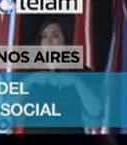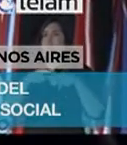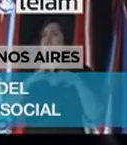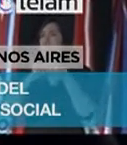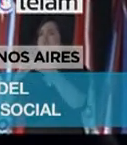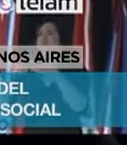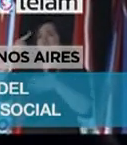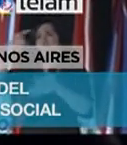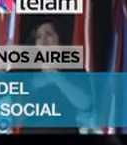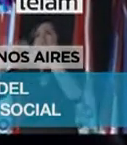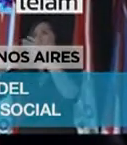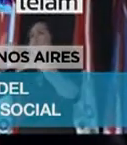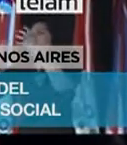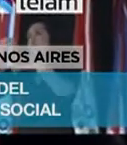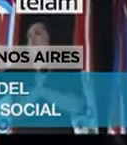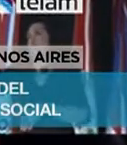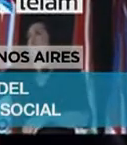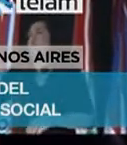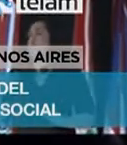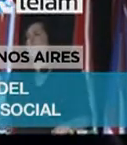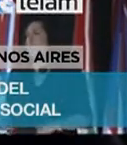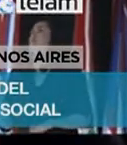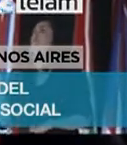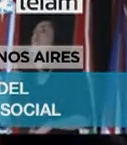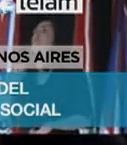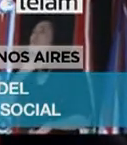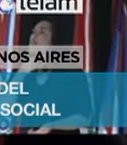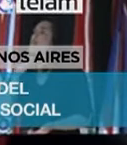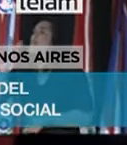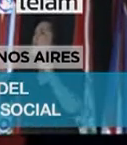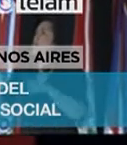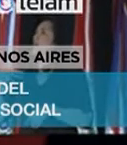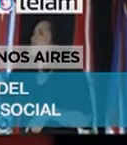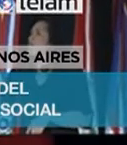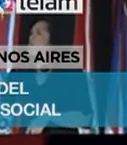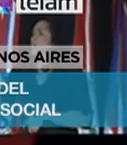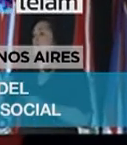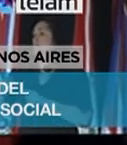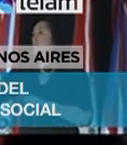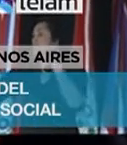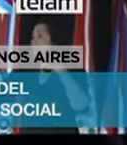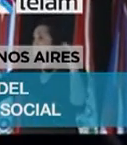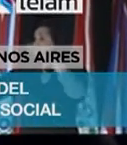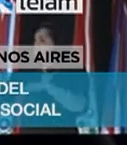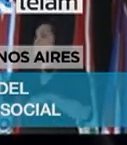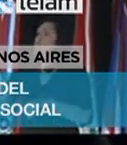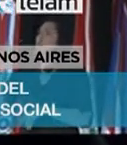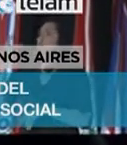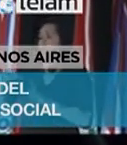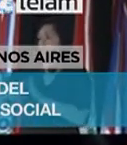quiero saludar a todas las autoridades y a todos los que a lo largo de estos 3 días van a